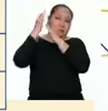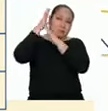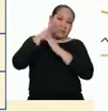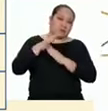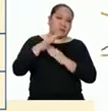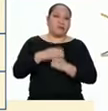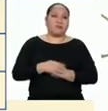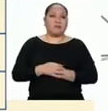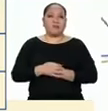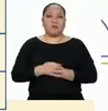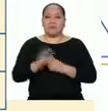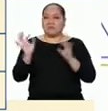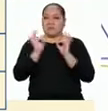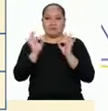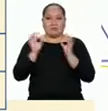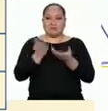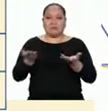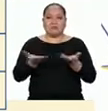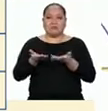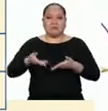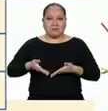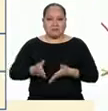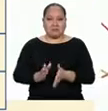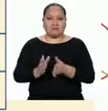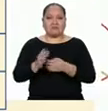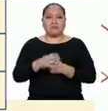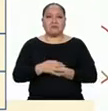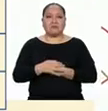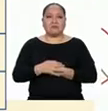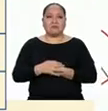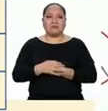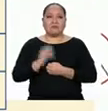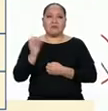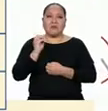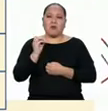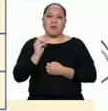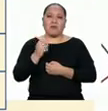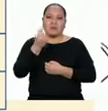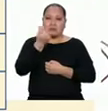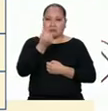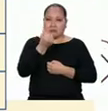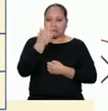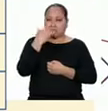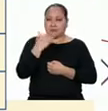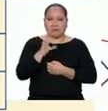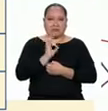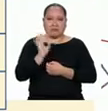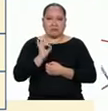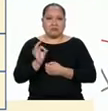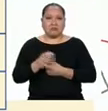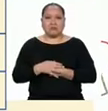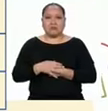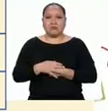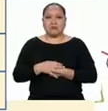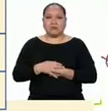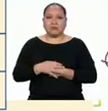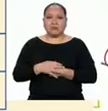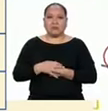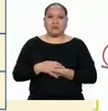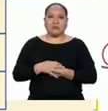discapacidad. Ninguno por su origen étnico-cultural o por su condición social y o